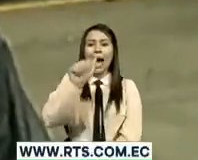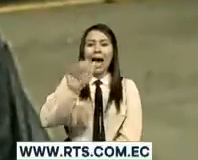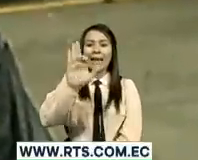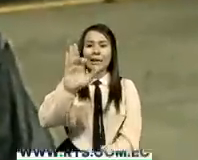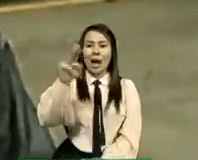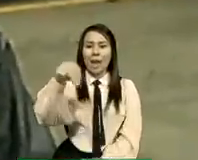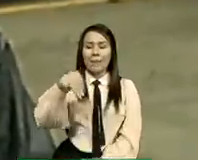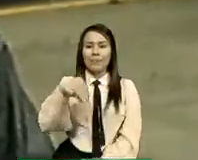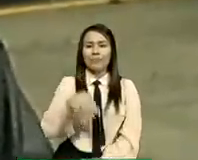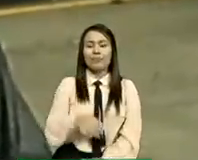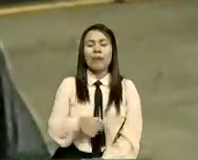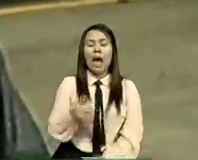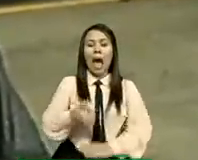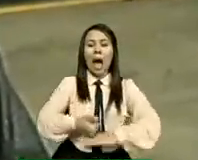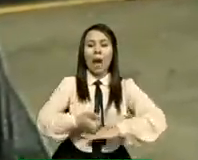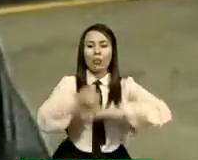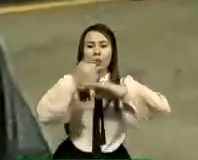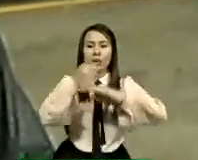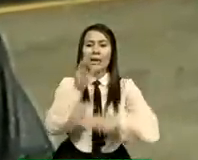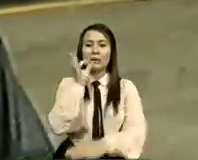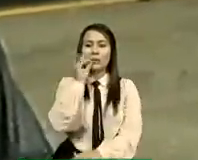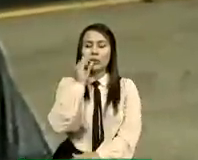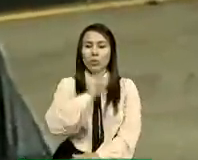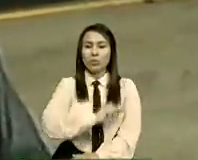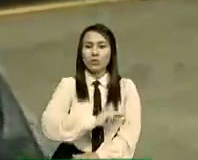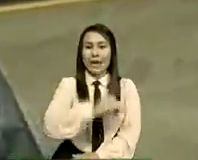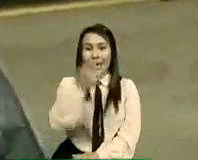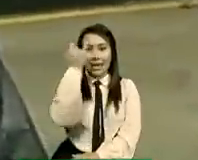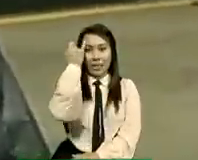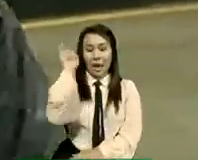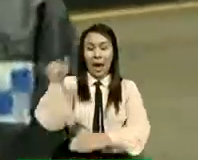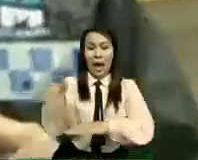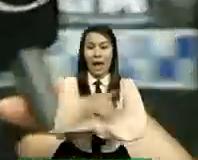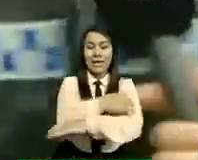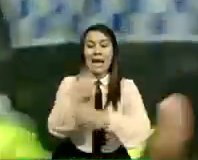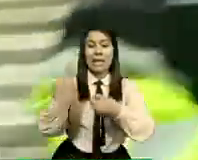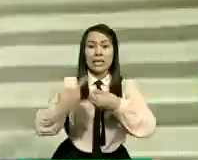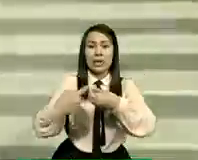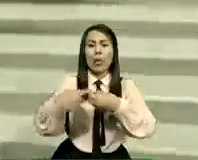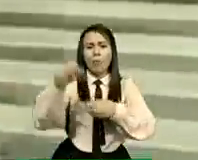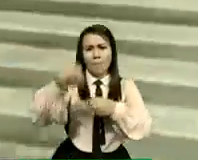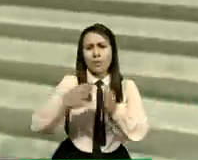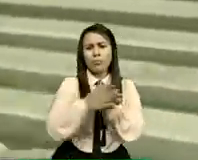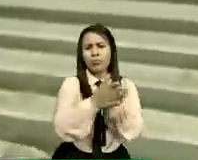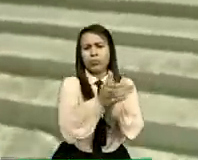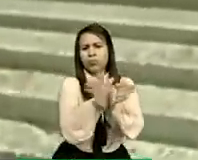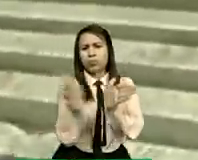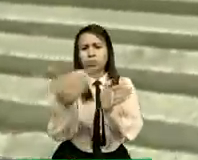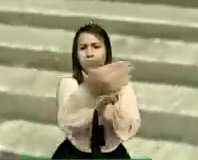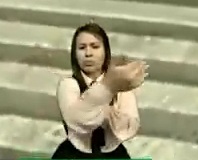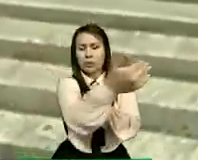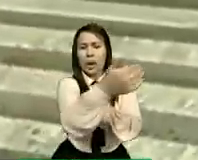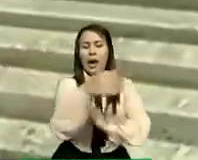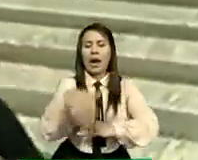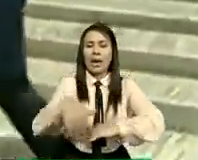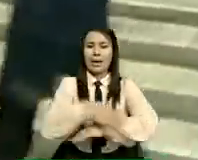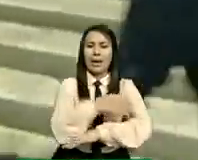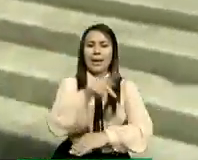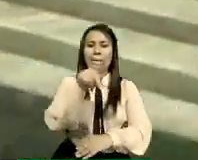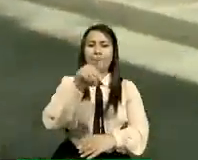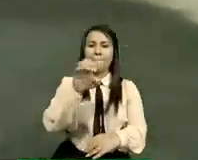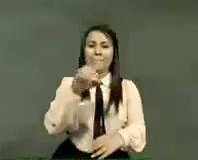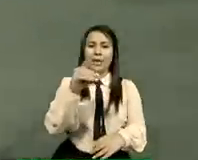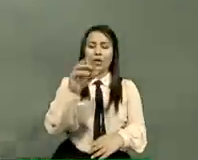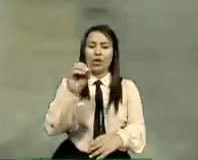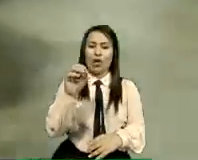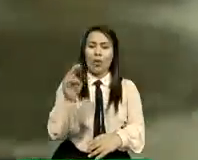alterna para los conductores que circulan por la calle Quito y pueden tomar ya ahora, desde hoy, con giro a la derecha,